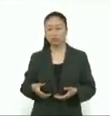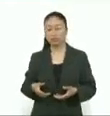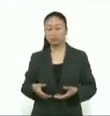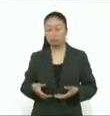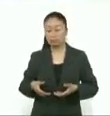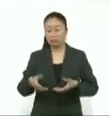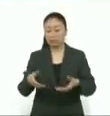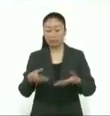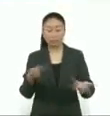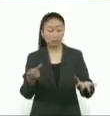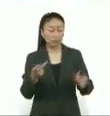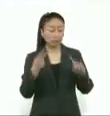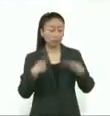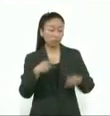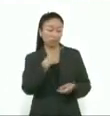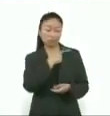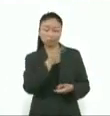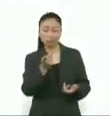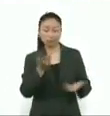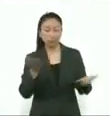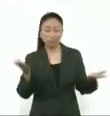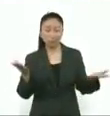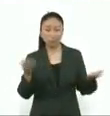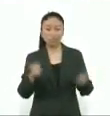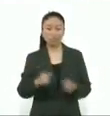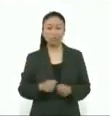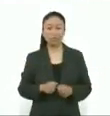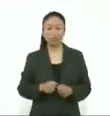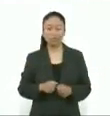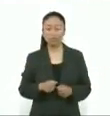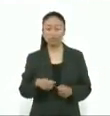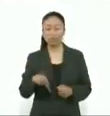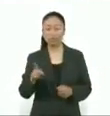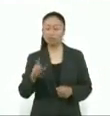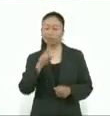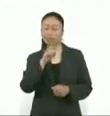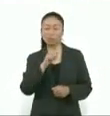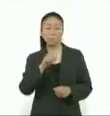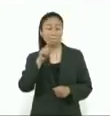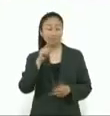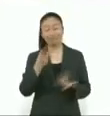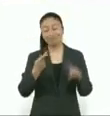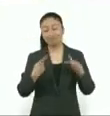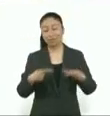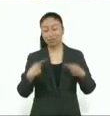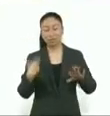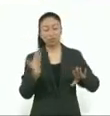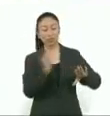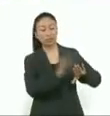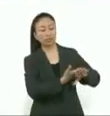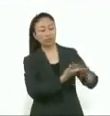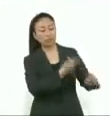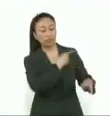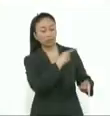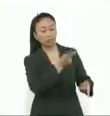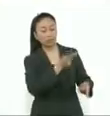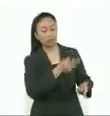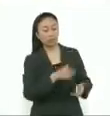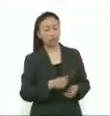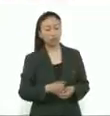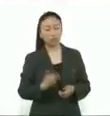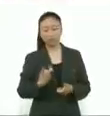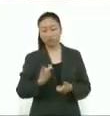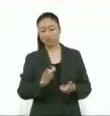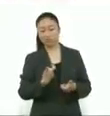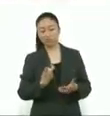miserables, que solo se aman a sí mismos, que están arrodillados ante el poder. Nosotros